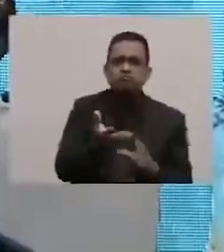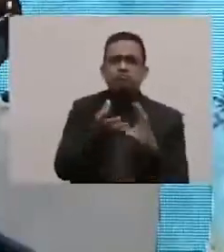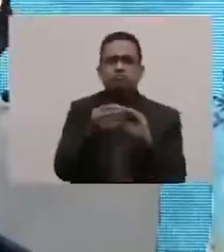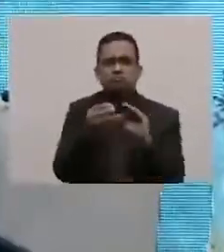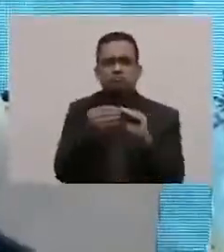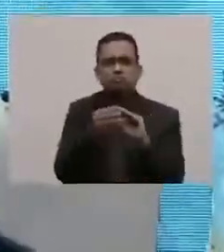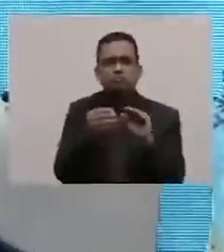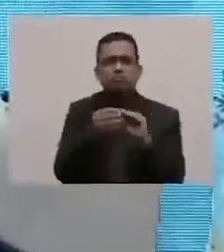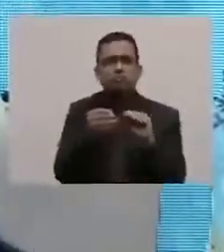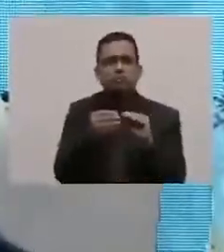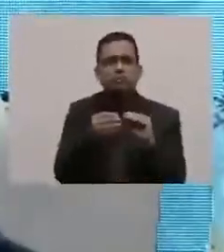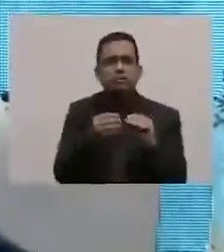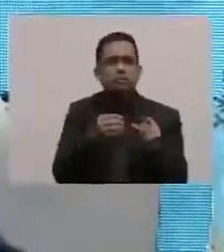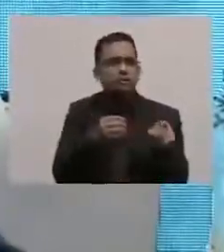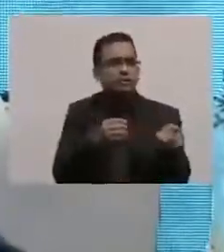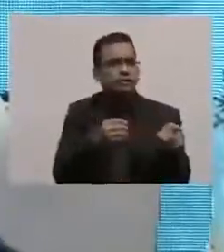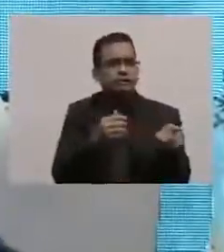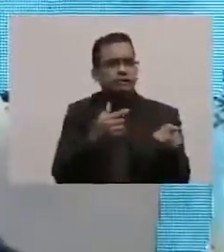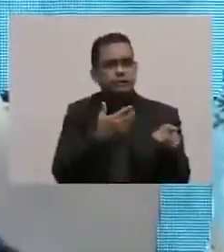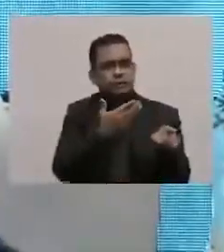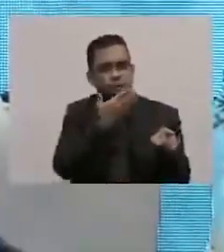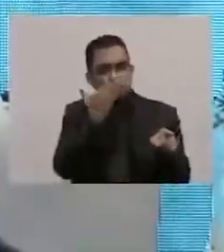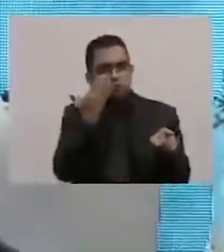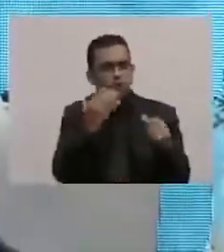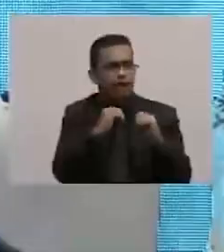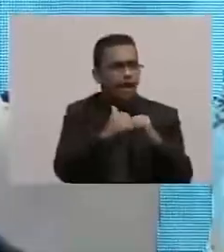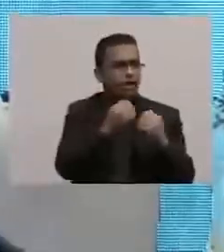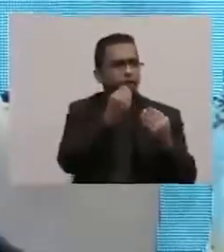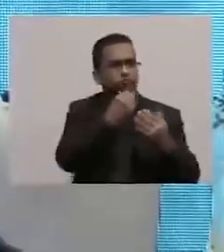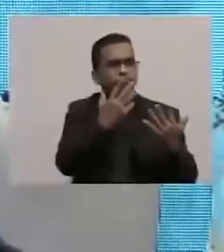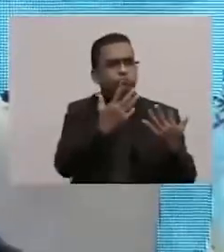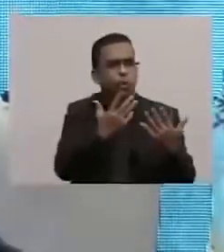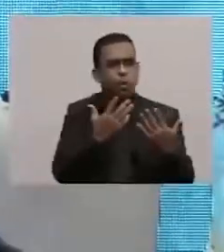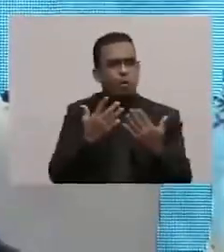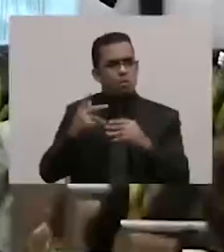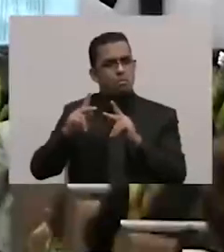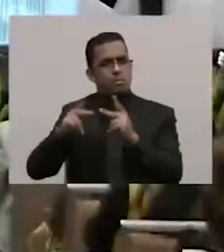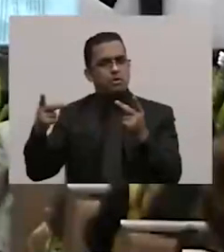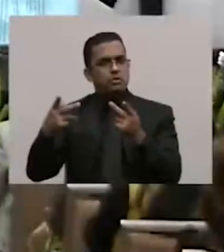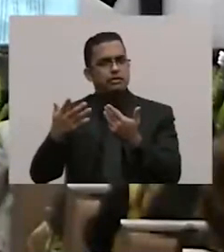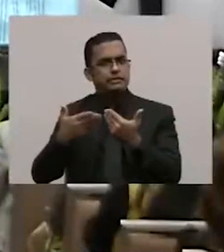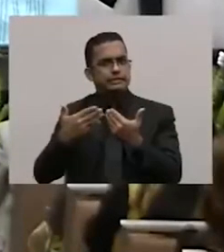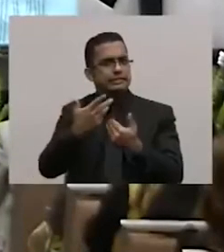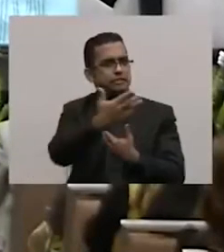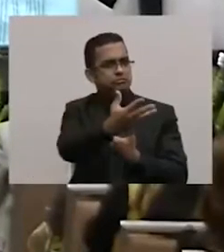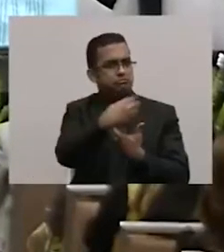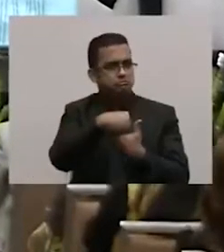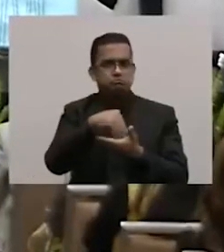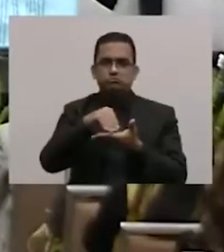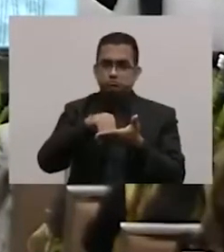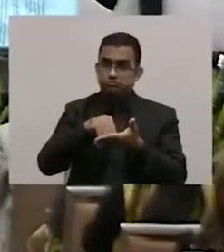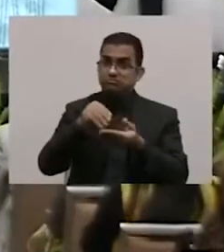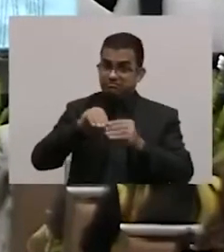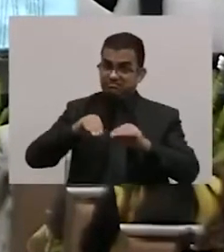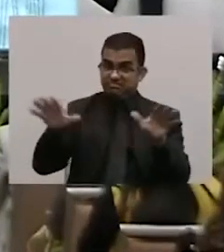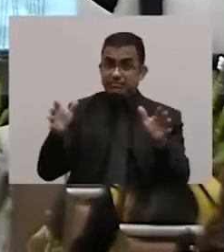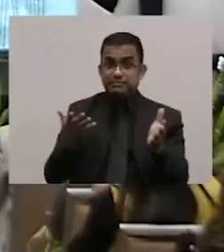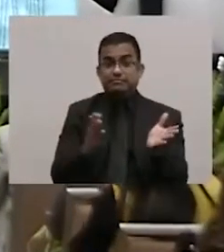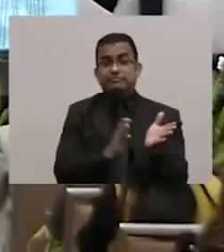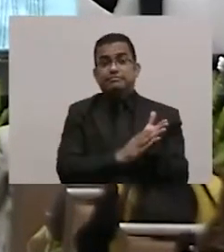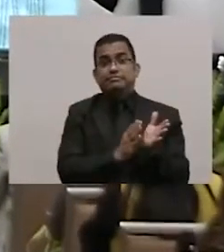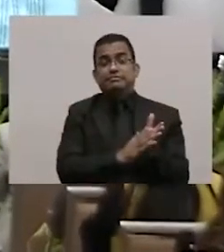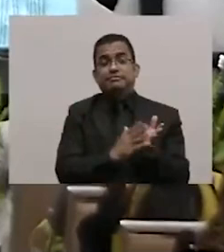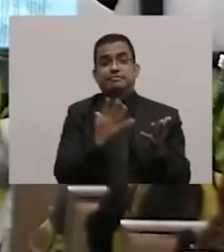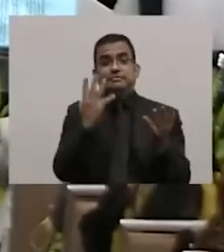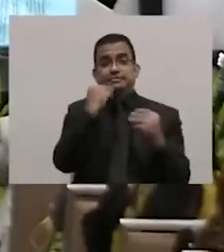que convencionalmente no tienen esos espacios adecuados para expresarse. Yo le voy a pedir a ustedes que le den un aplauso a